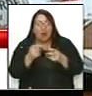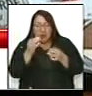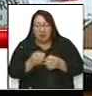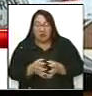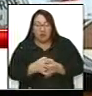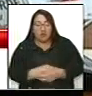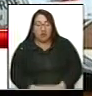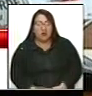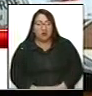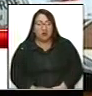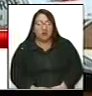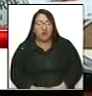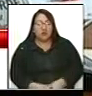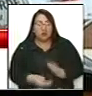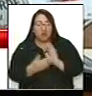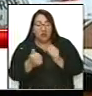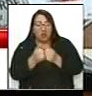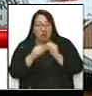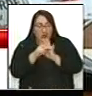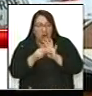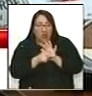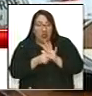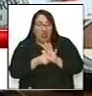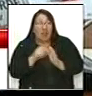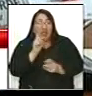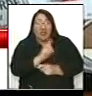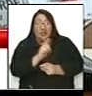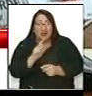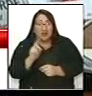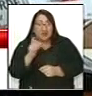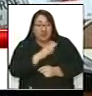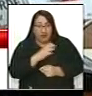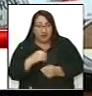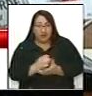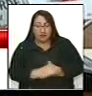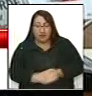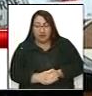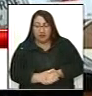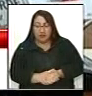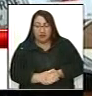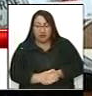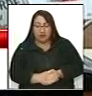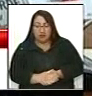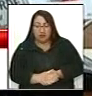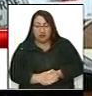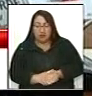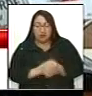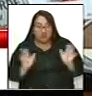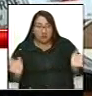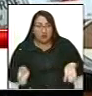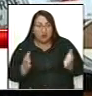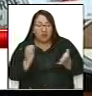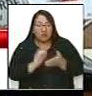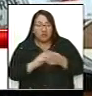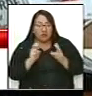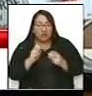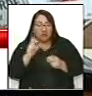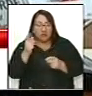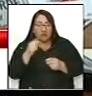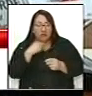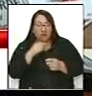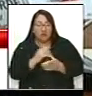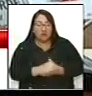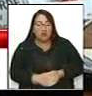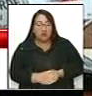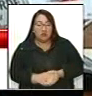esté regentado por una norma, y que cada gobierno impulse el tema del liderazgo de la mujer,